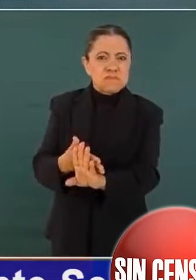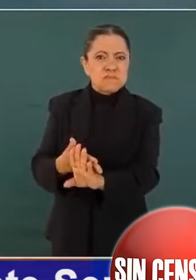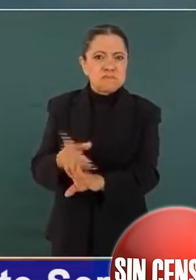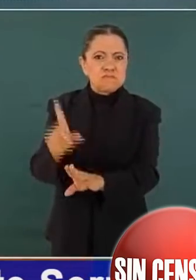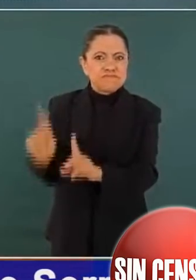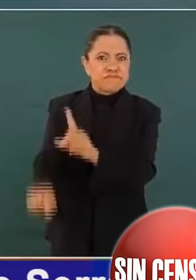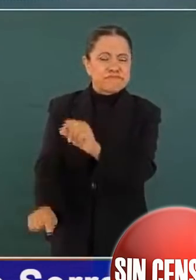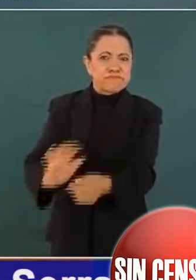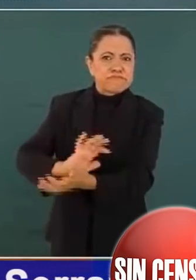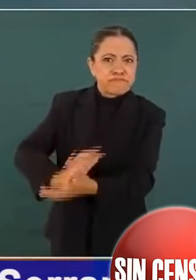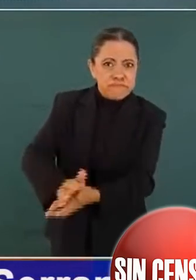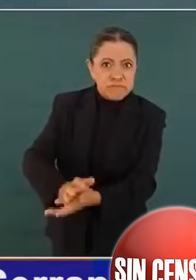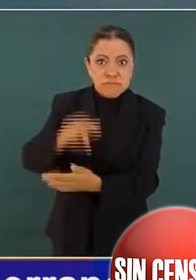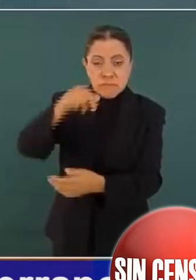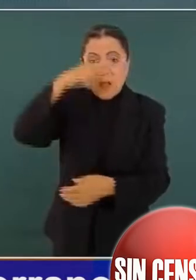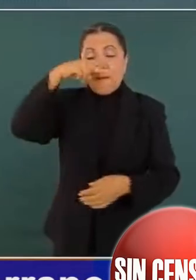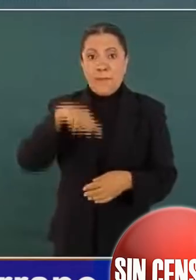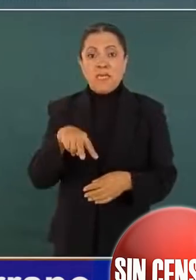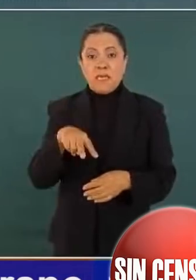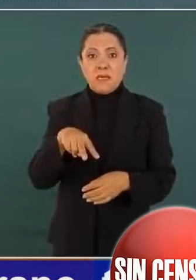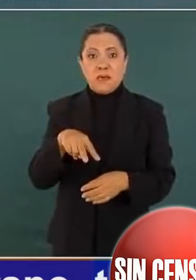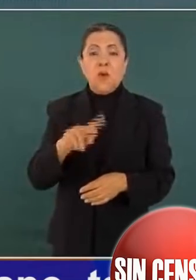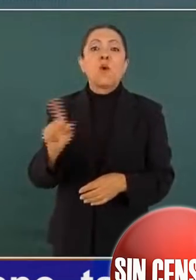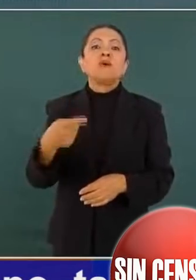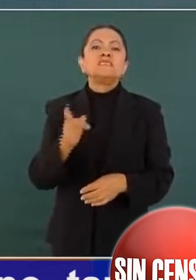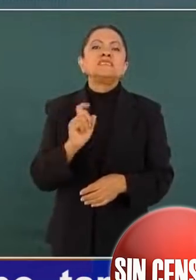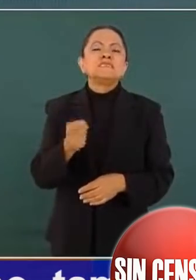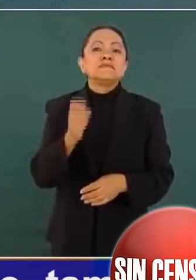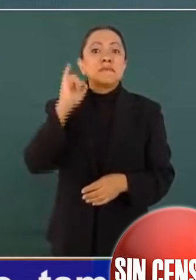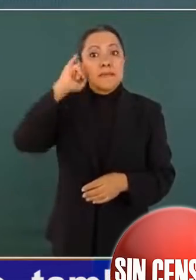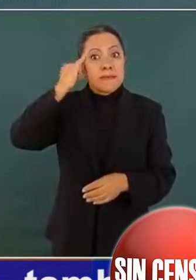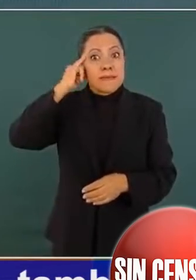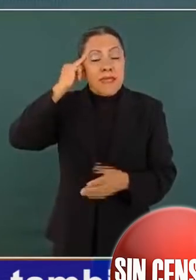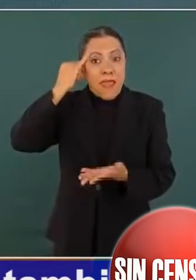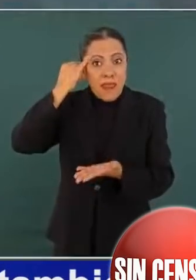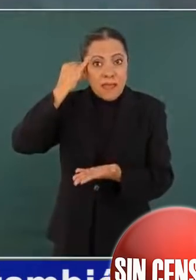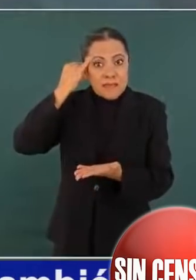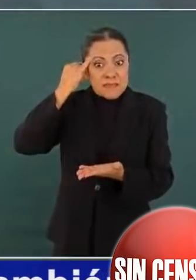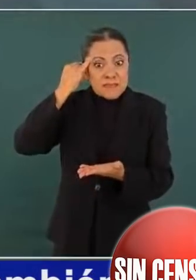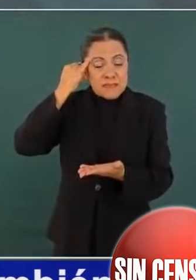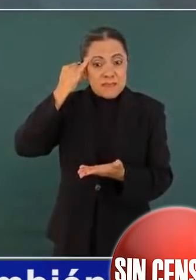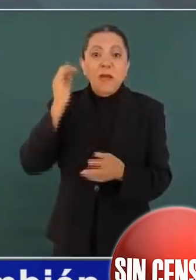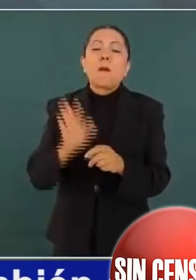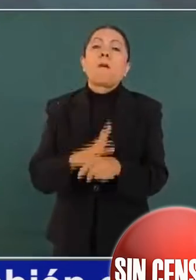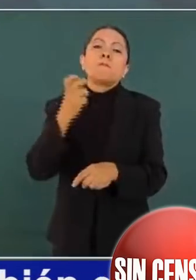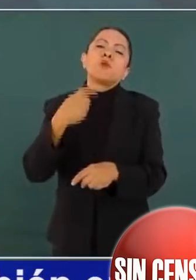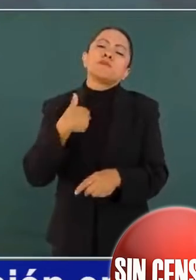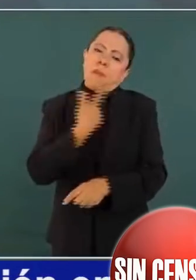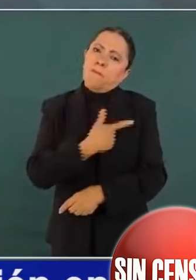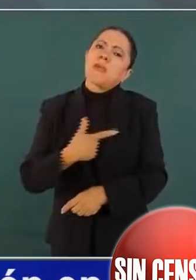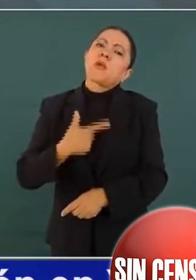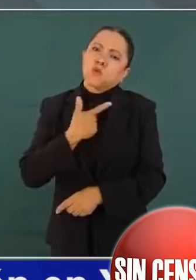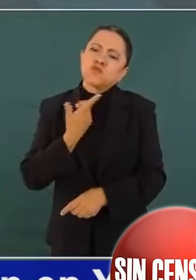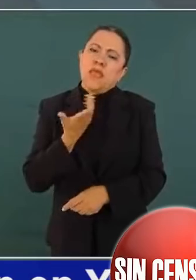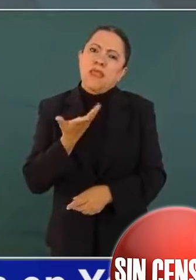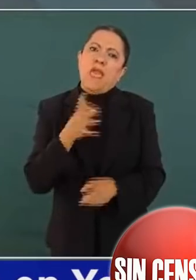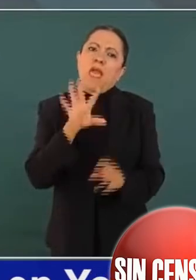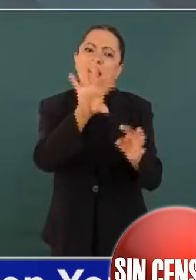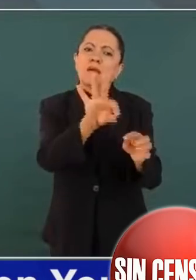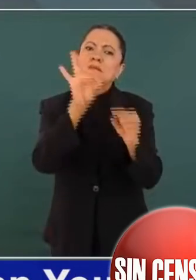en México han sido los indígenas. Entonces me gustaría